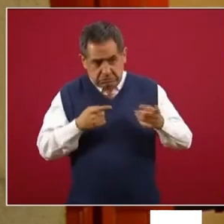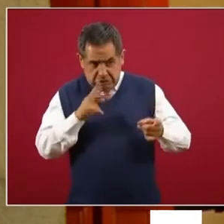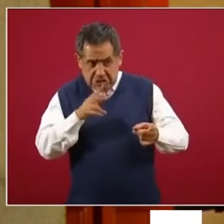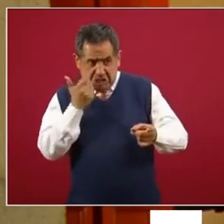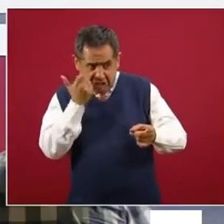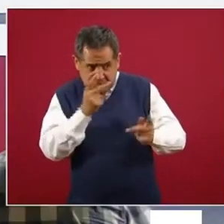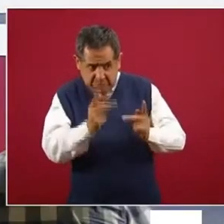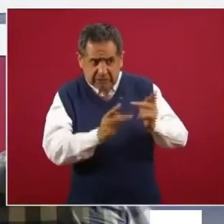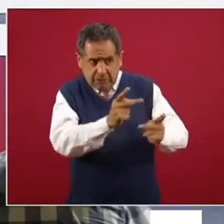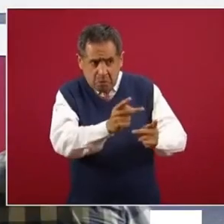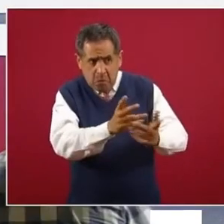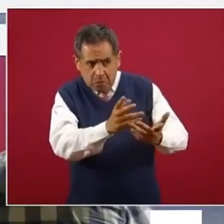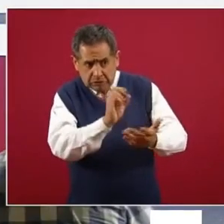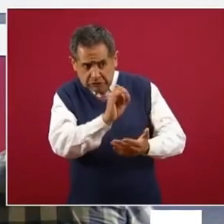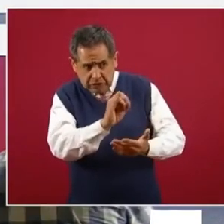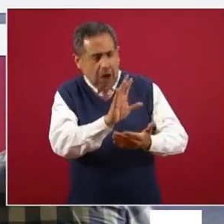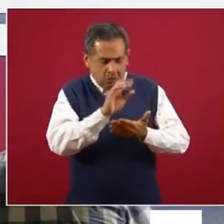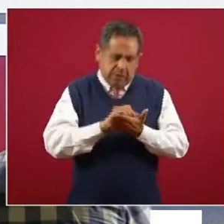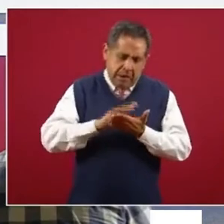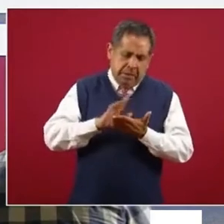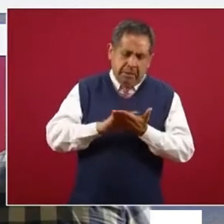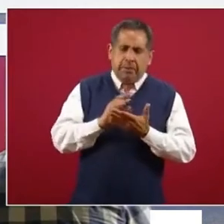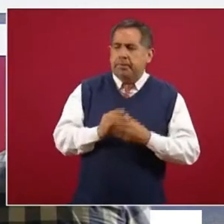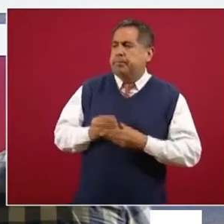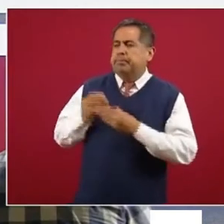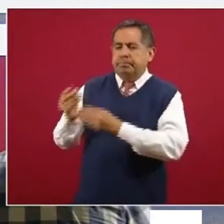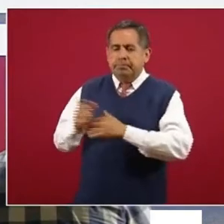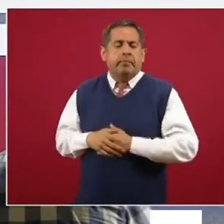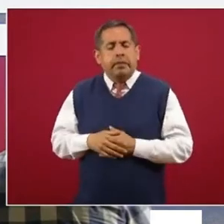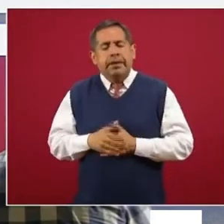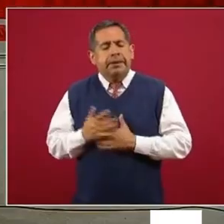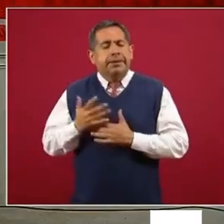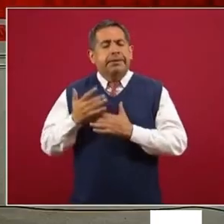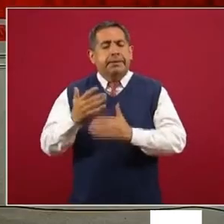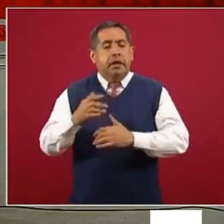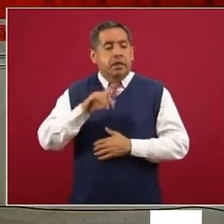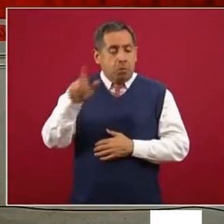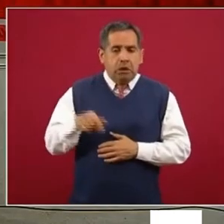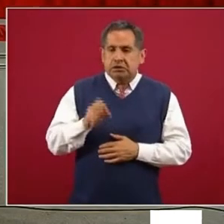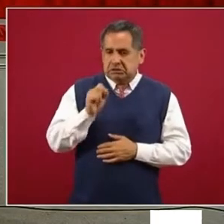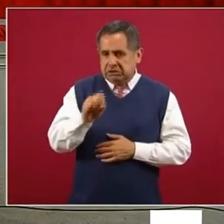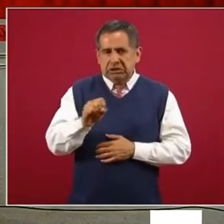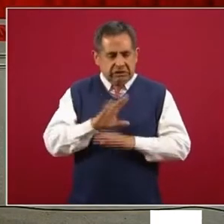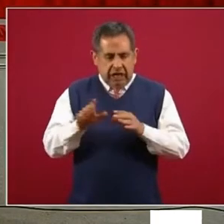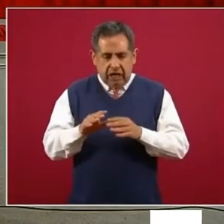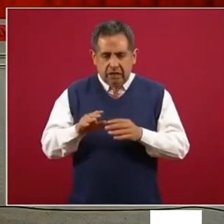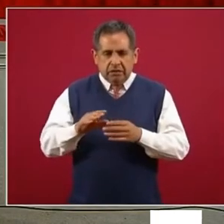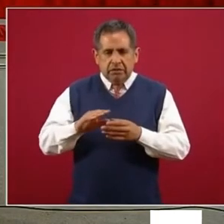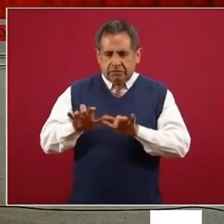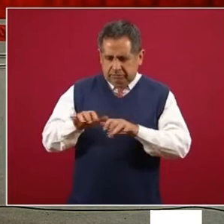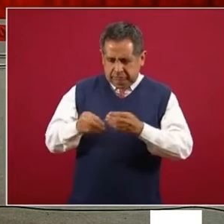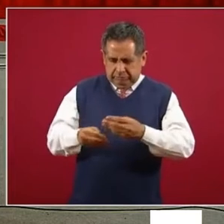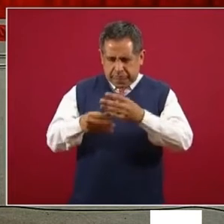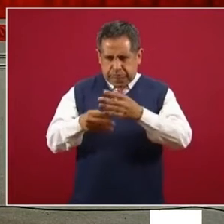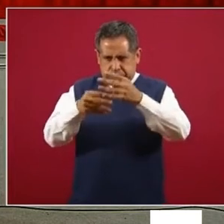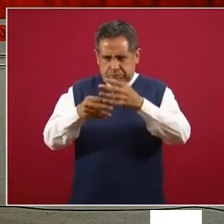tener el apoyo, y enviaron su documentación, y con esta documentación se completó un expediente electrónico. Les